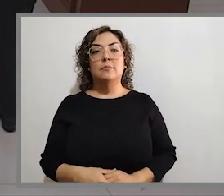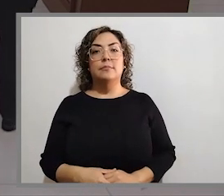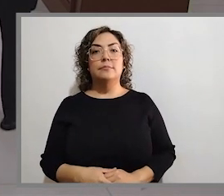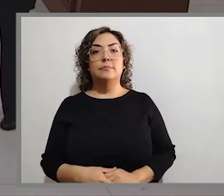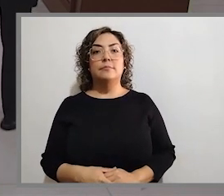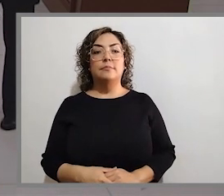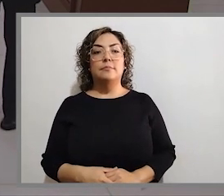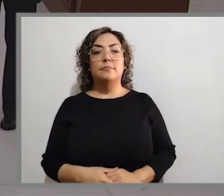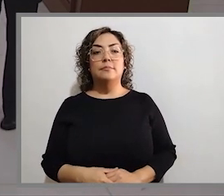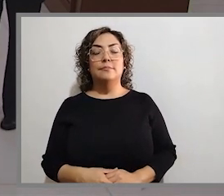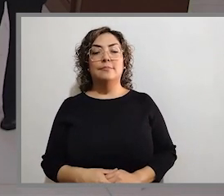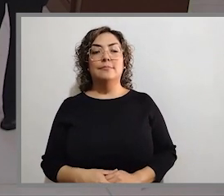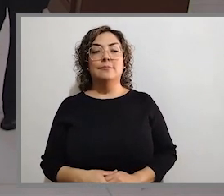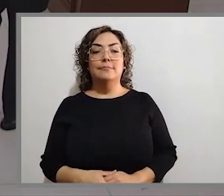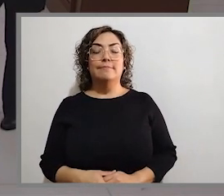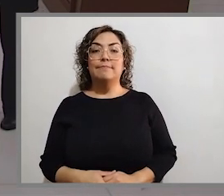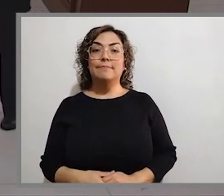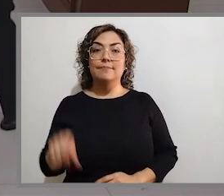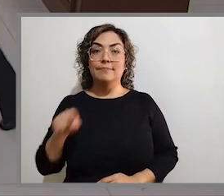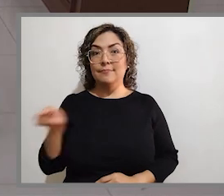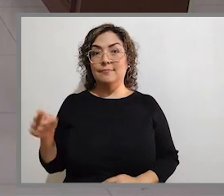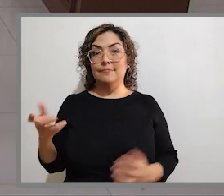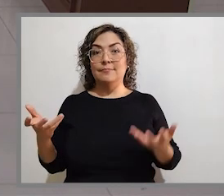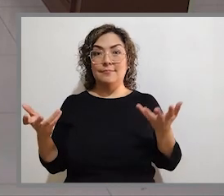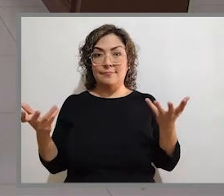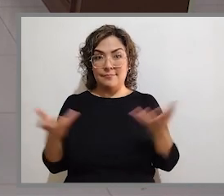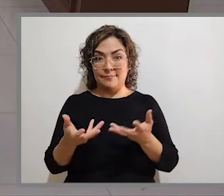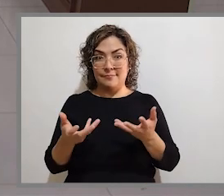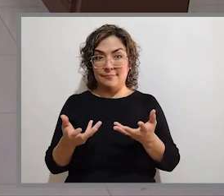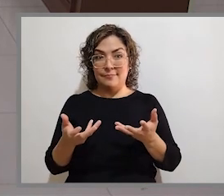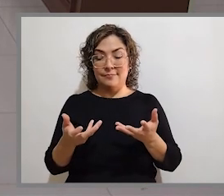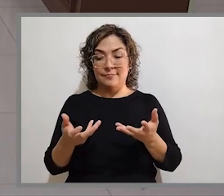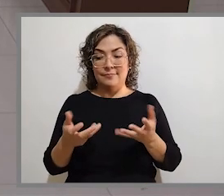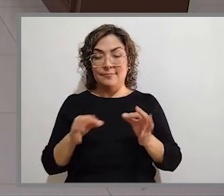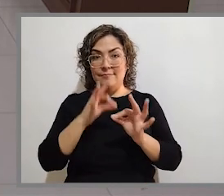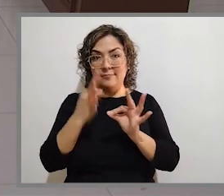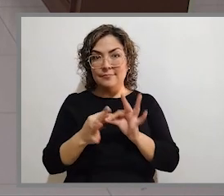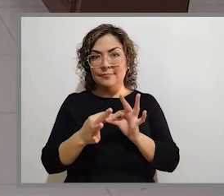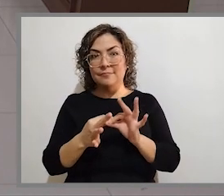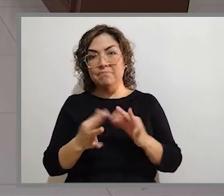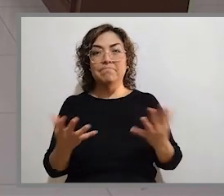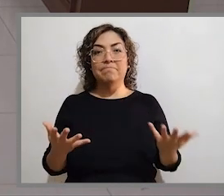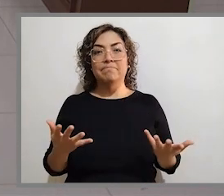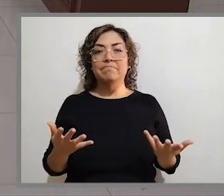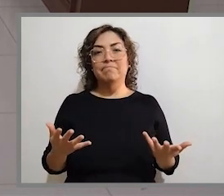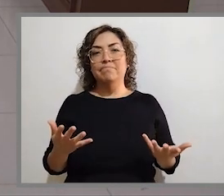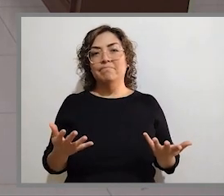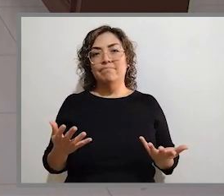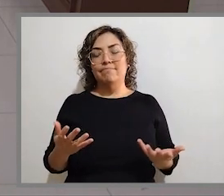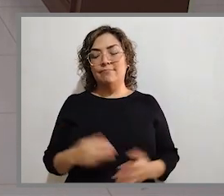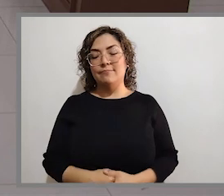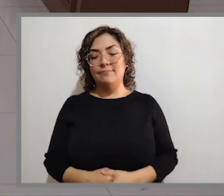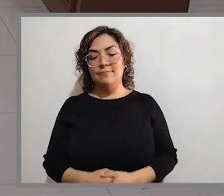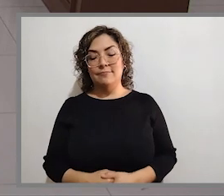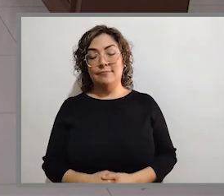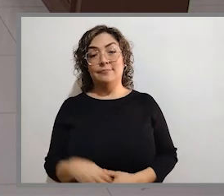a estas acciones que de una manera más eficaz podía garantizar que las mujeres llegaran